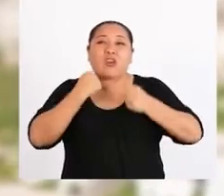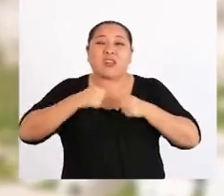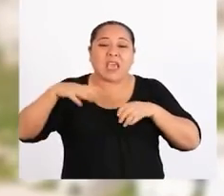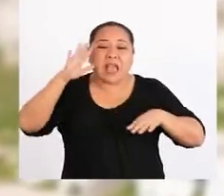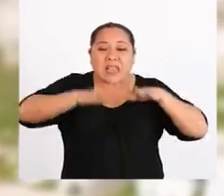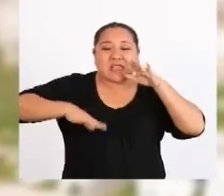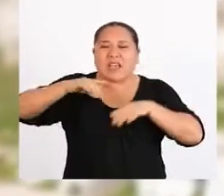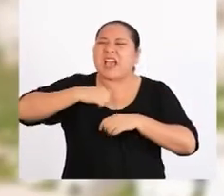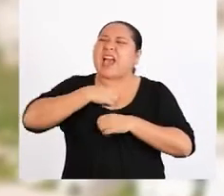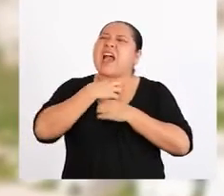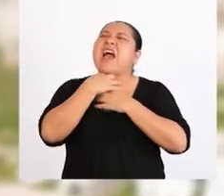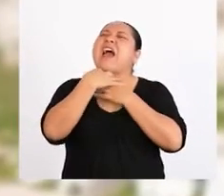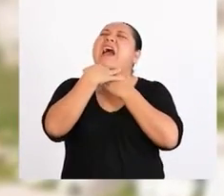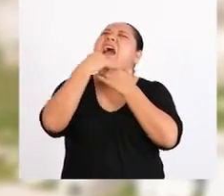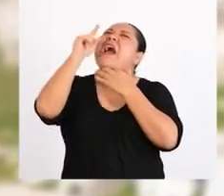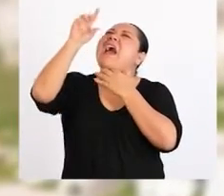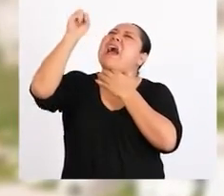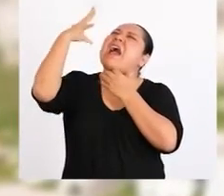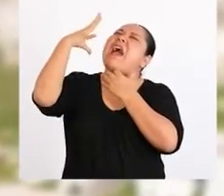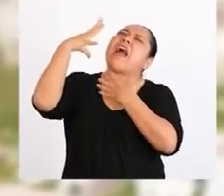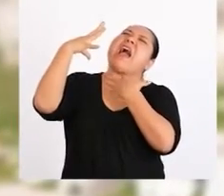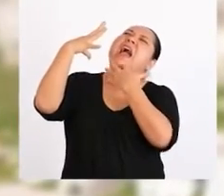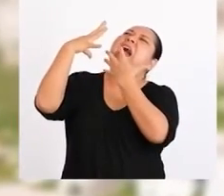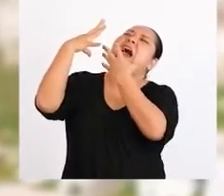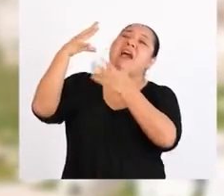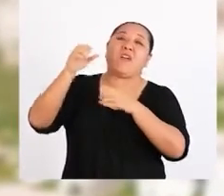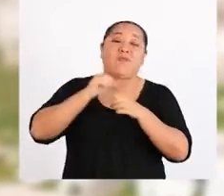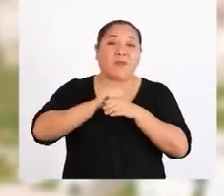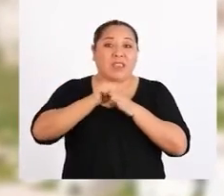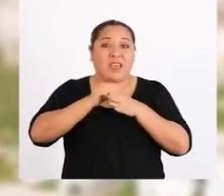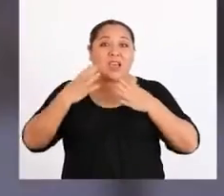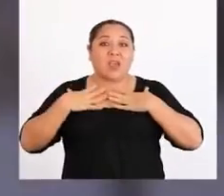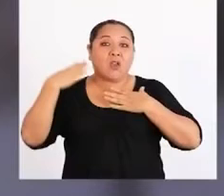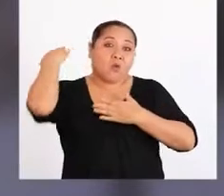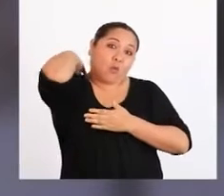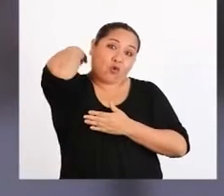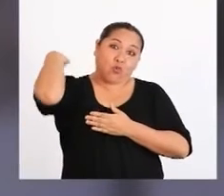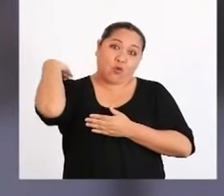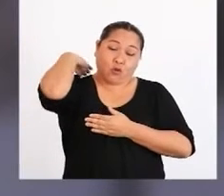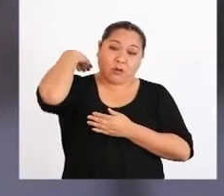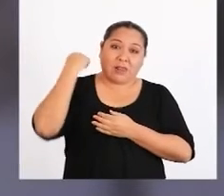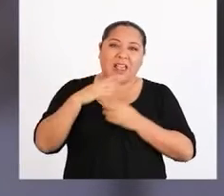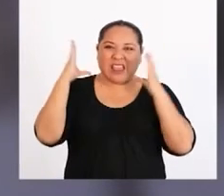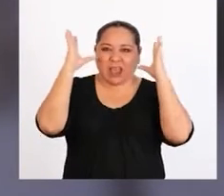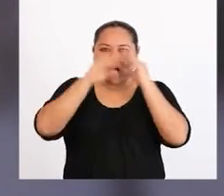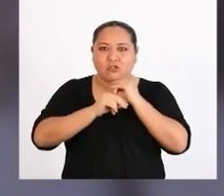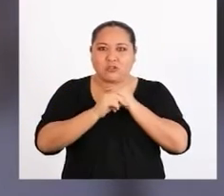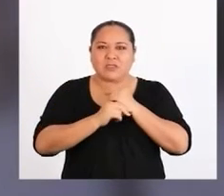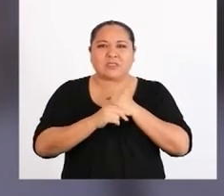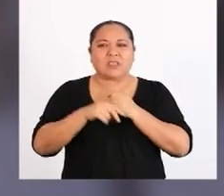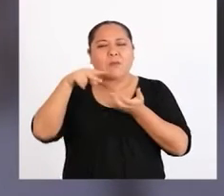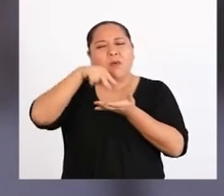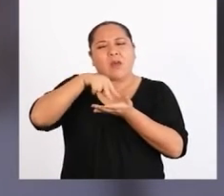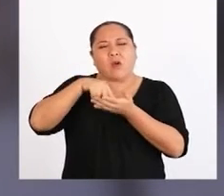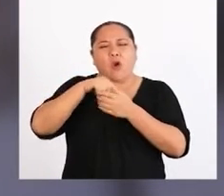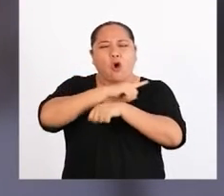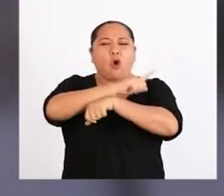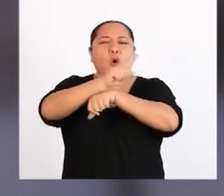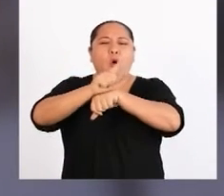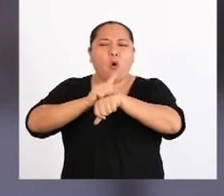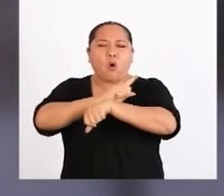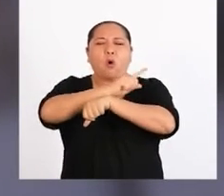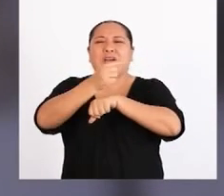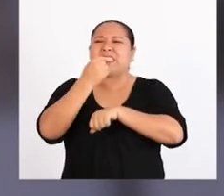gritándole al sol con todas sus fuerzas para así ejercitar sus pulmones. Y por la noche, se paraba durante horas frente